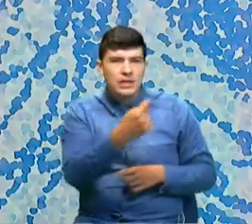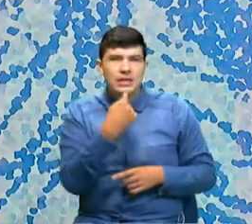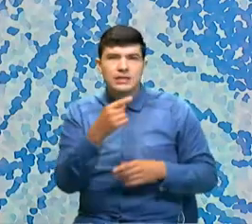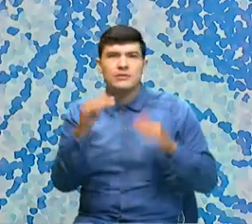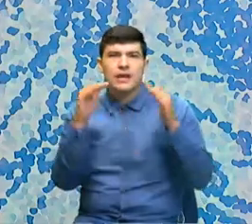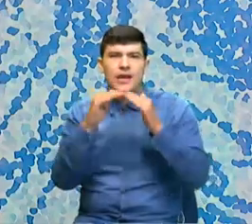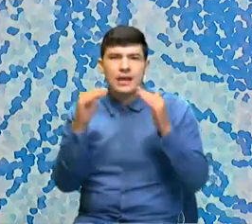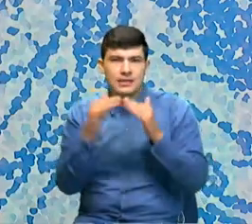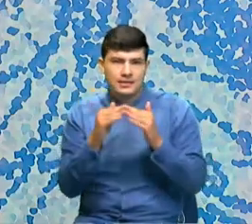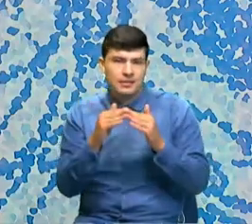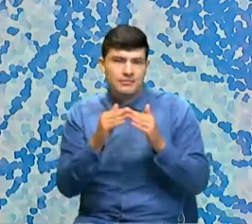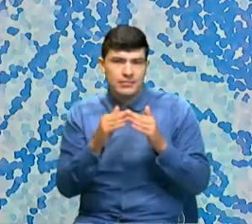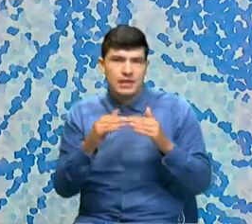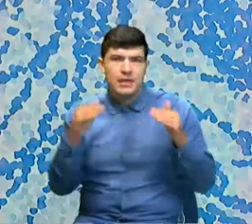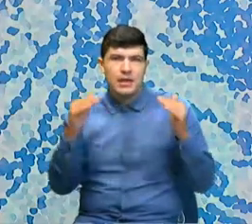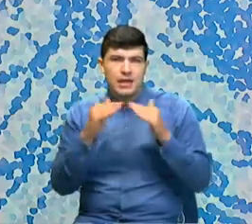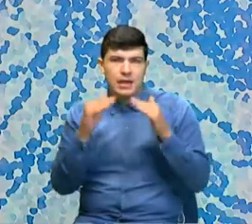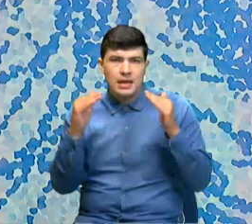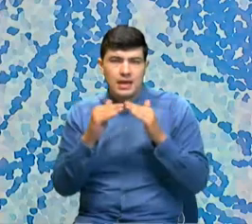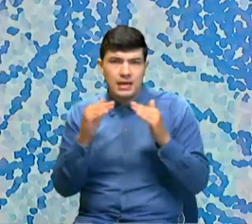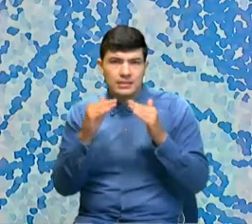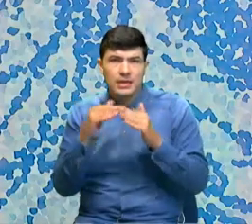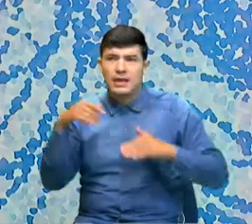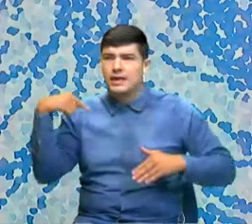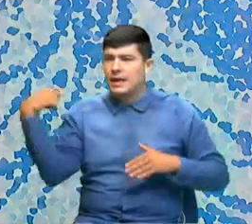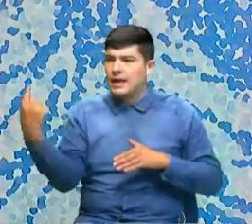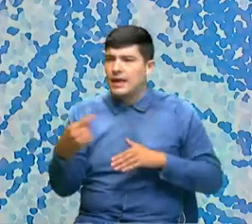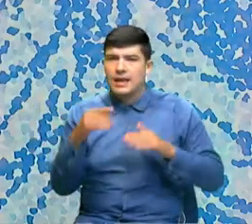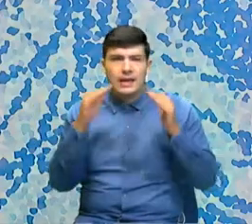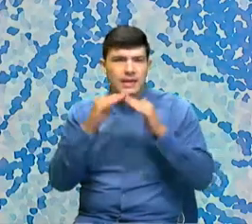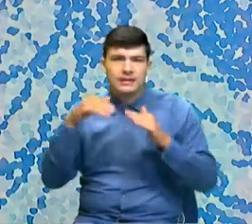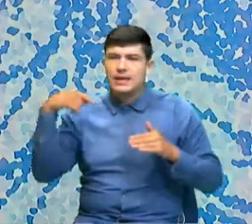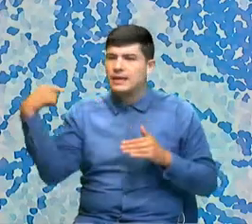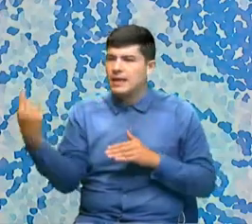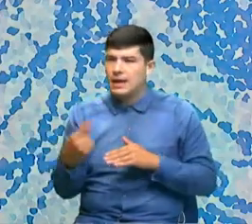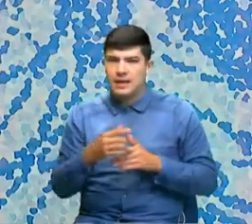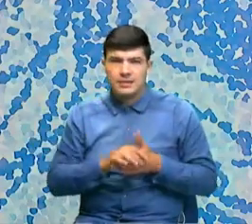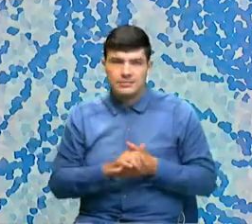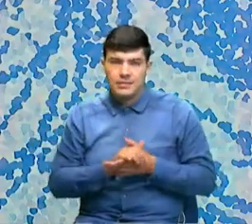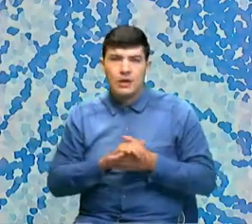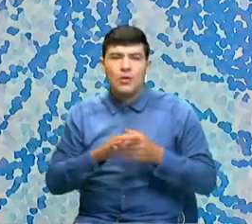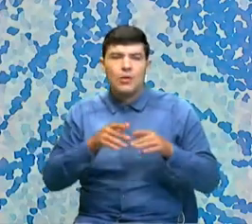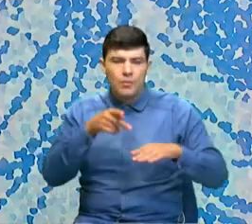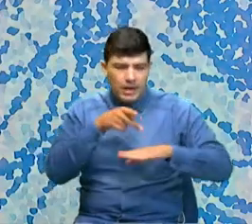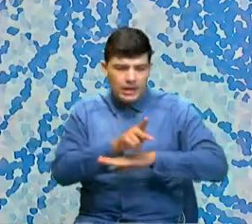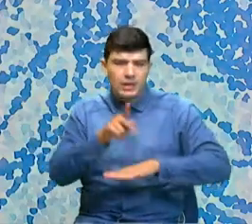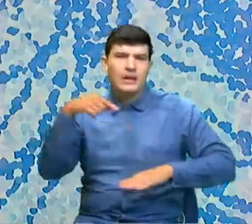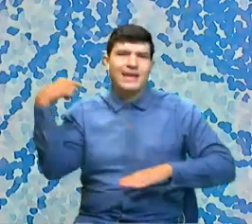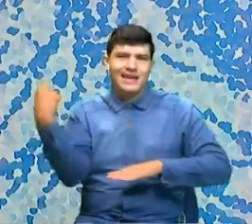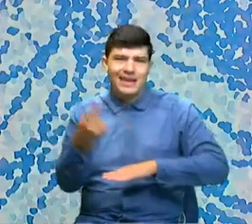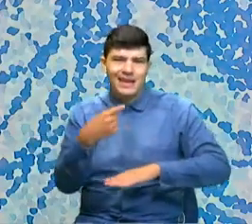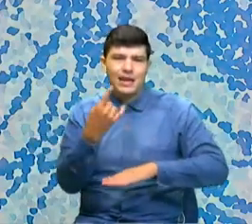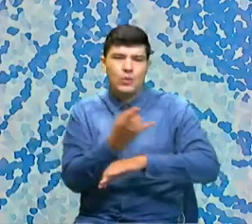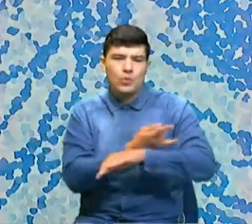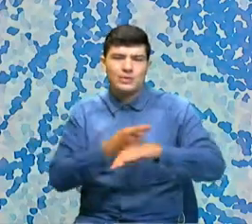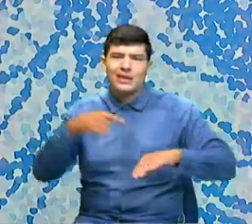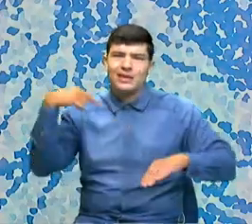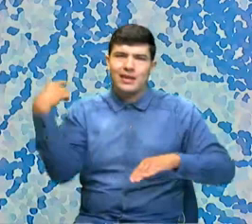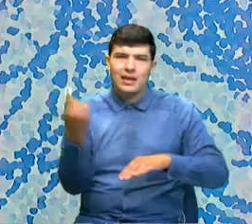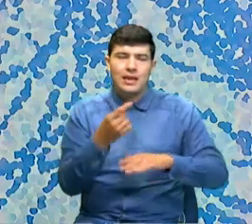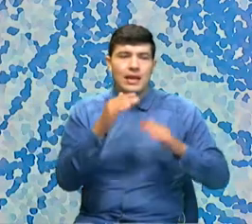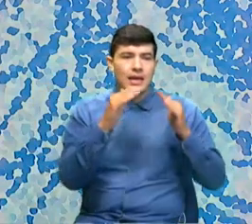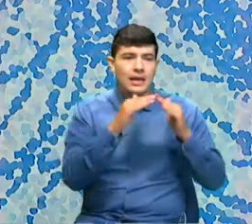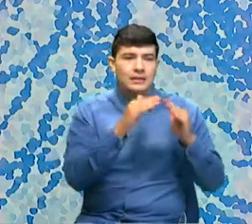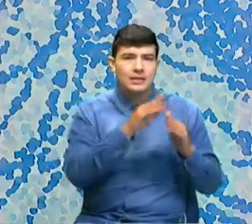común. Uh-huh. No es un bien común de uso exclusivo, es un bien común. Que se ve especialmente en lo que es vivienda VIPA y